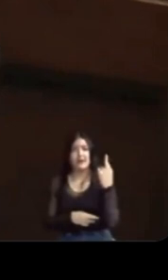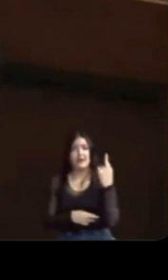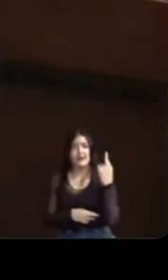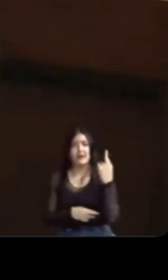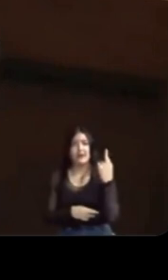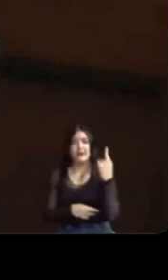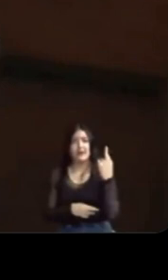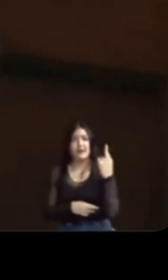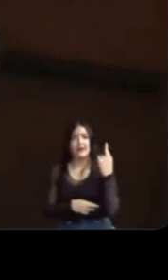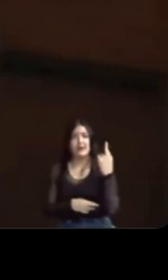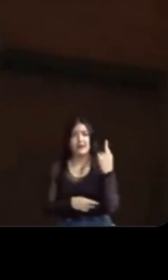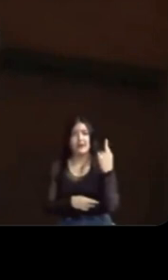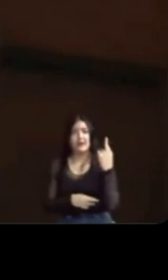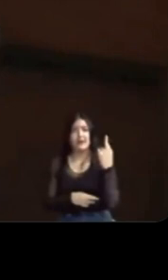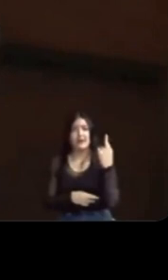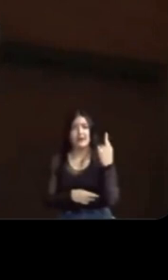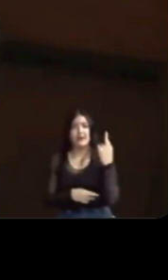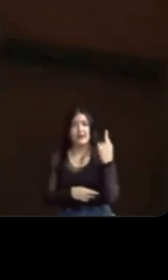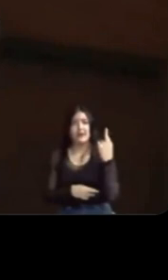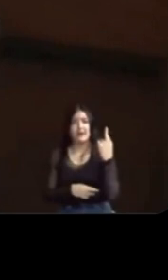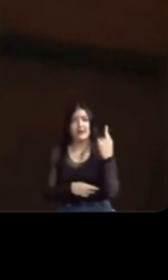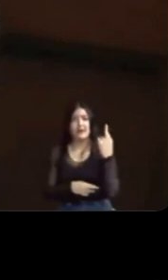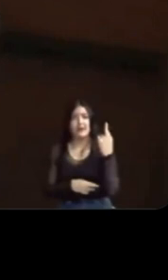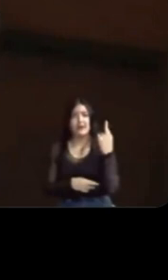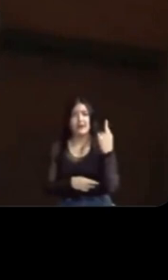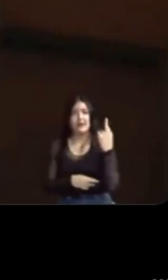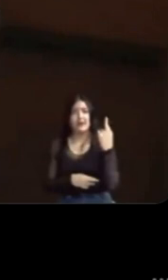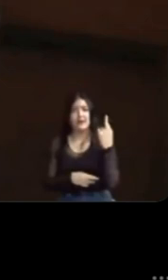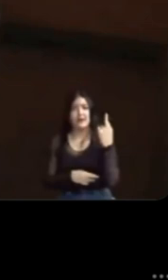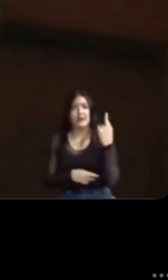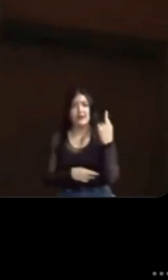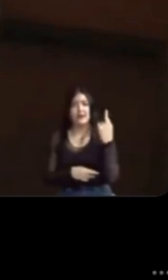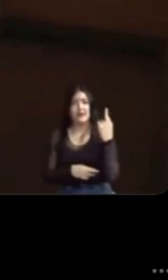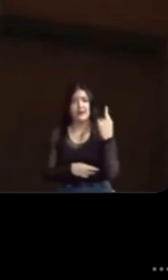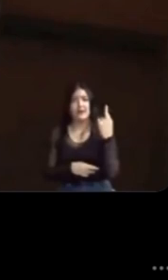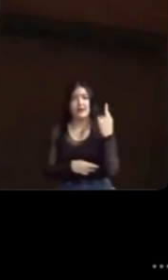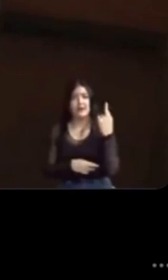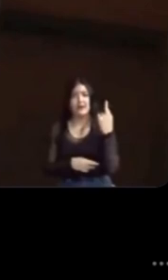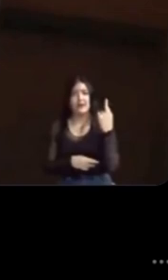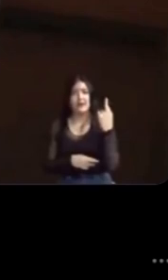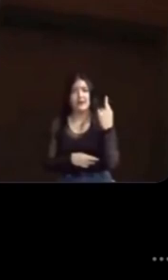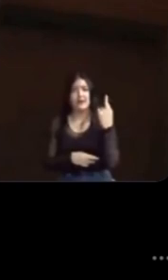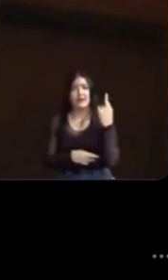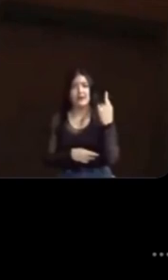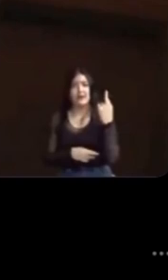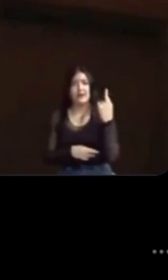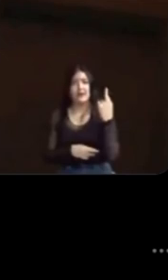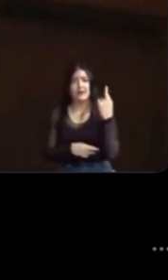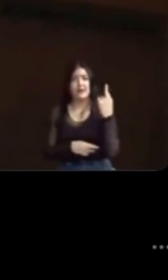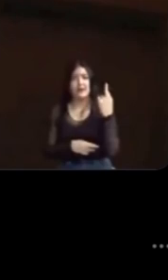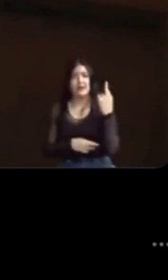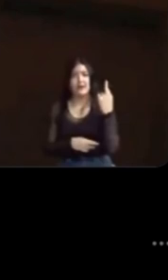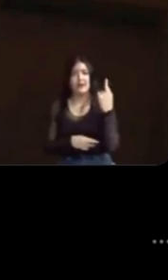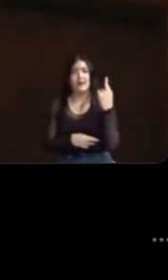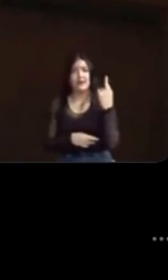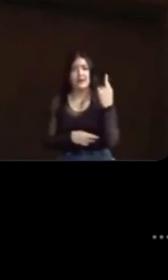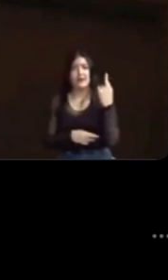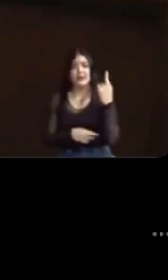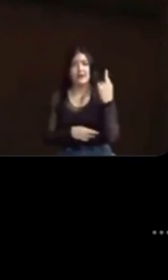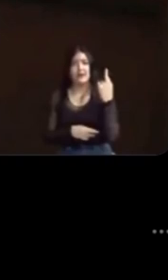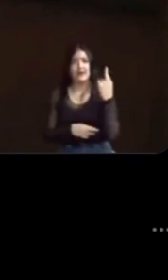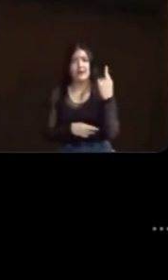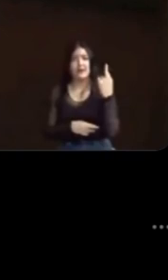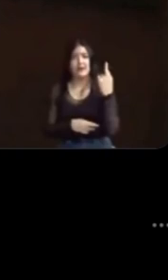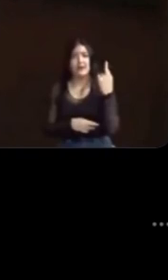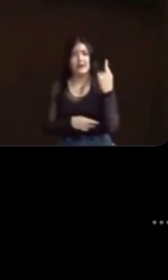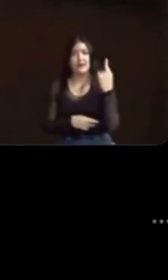absolutamente irresponsable que Gustavo Petro, con un capricho ideológico, justificando a los terroristas, uniéndose a